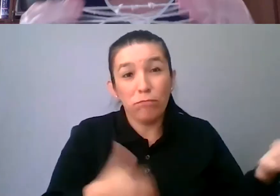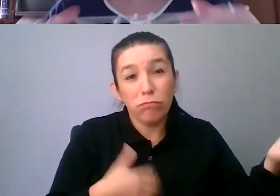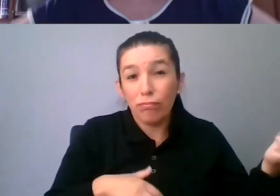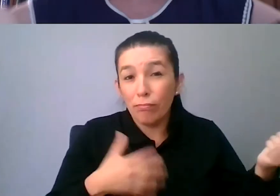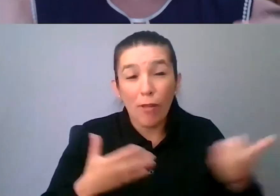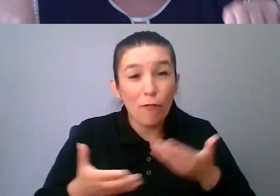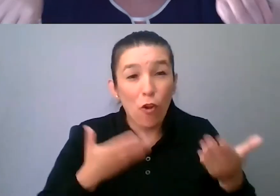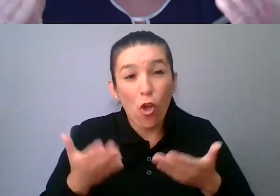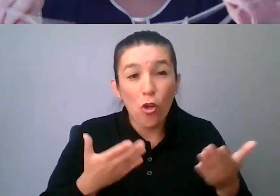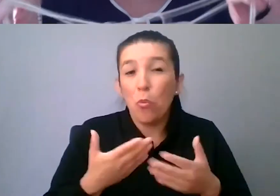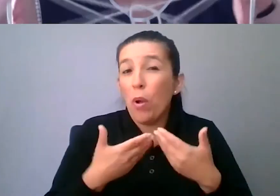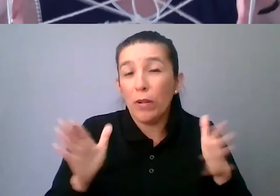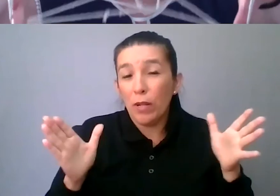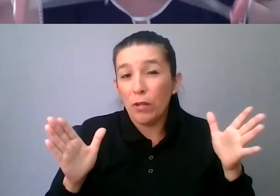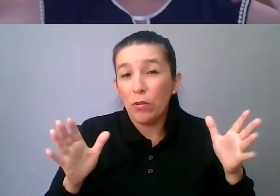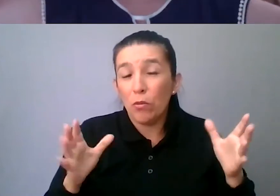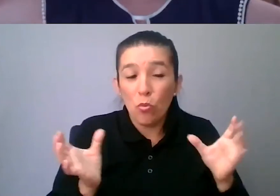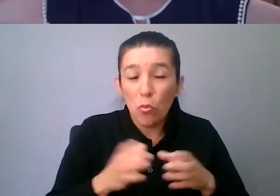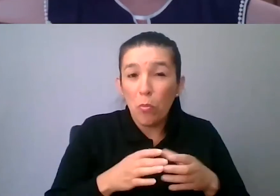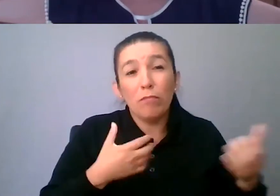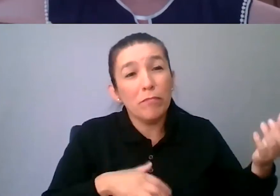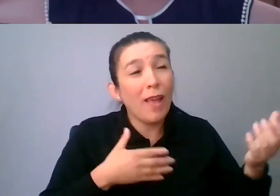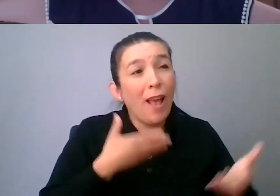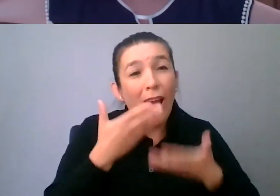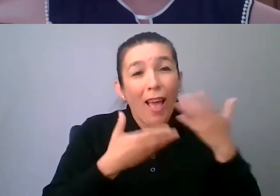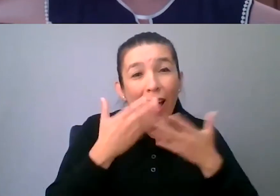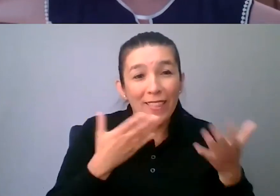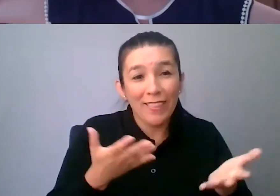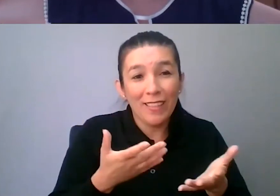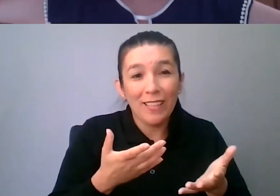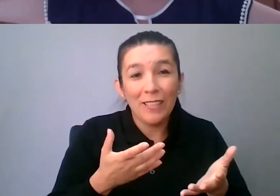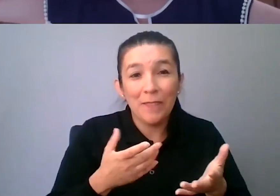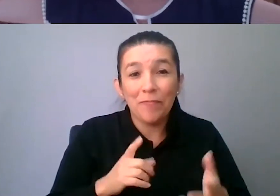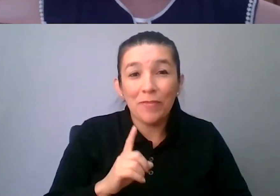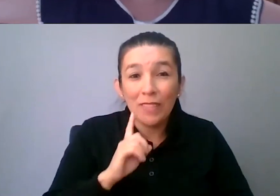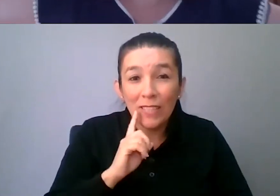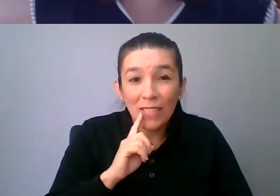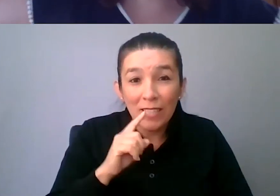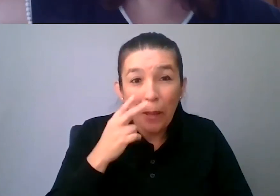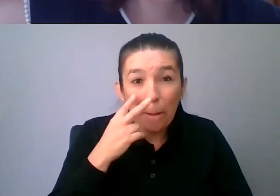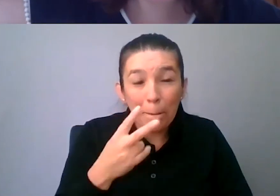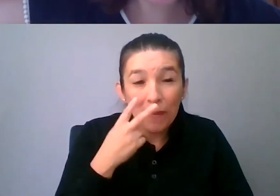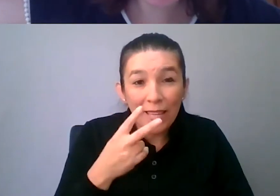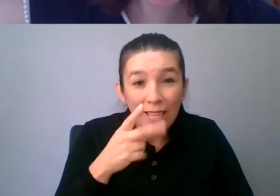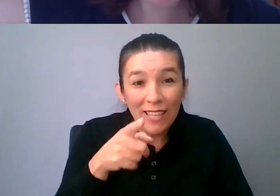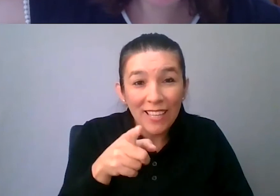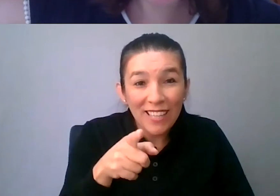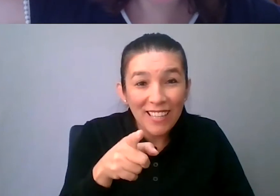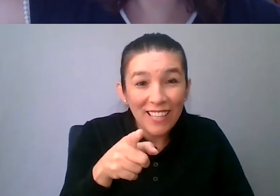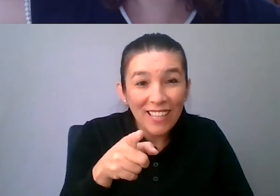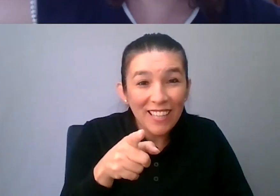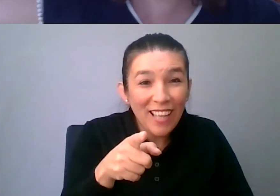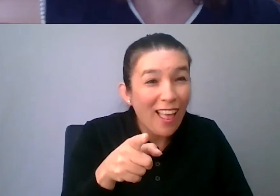supuesto, cualquier agrupación folclórica chilena que tenga en su... ¡Mira! Voy a hablar de la otra que